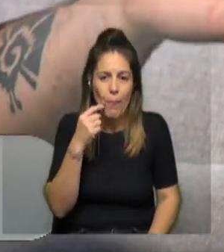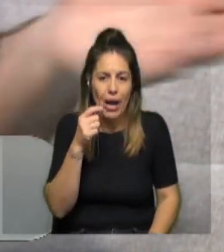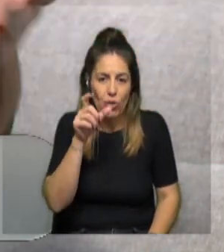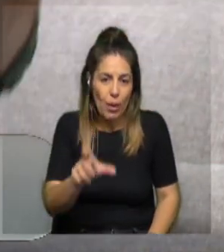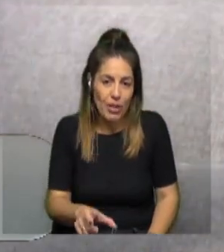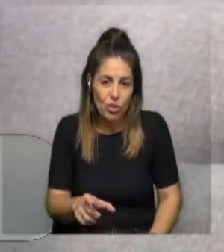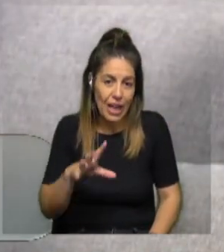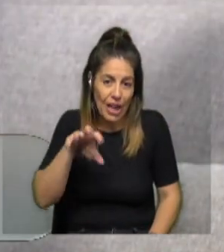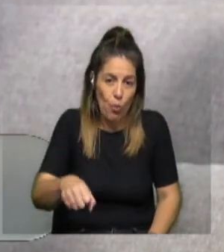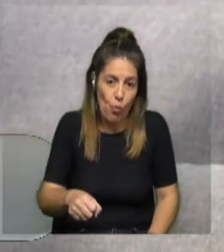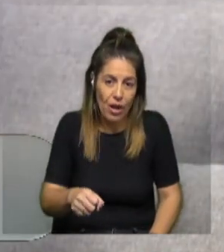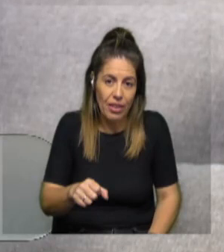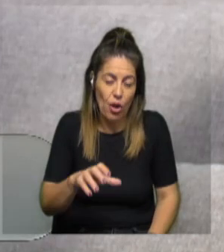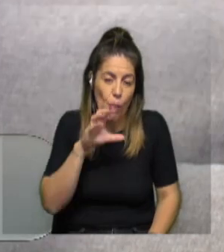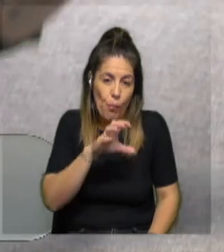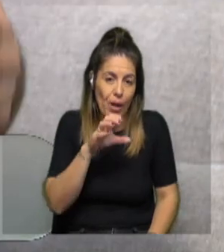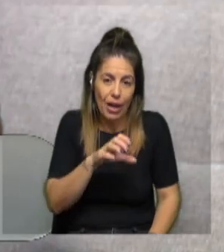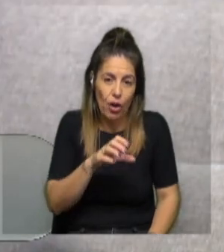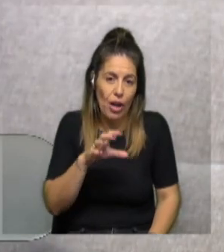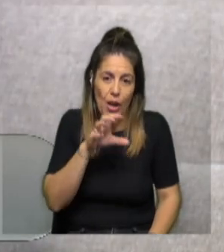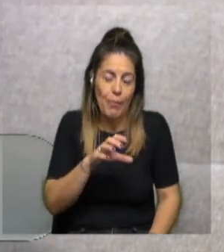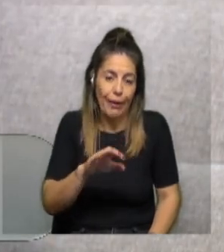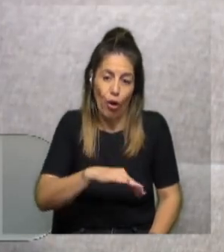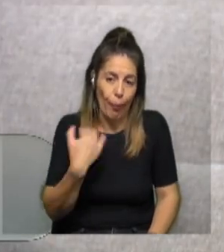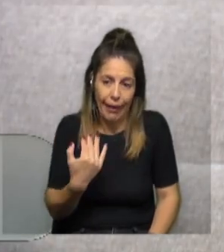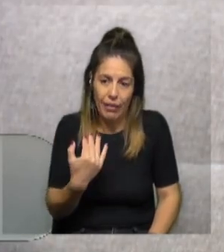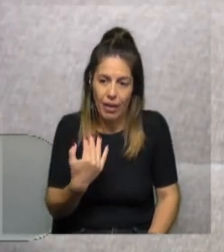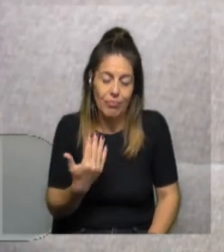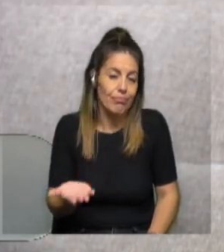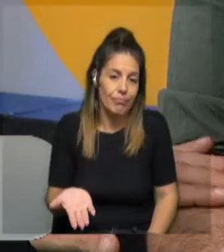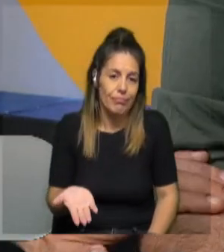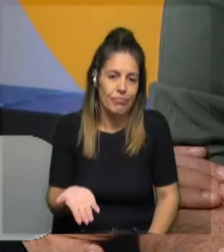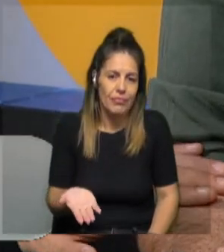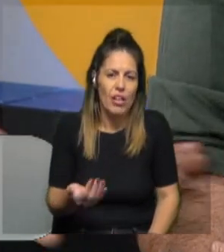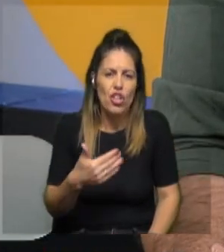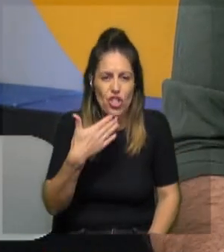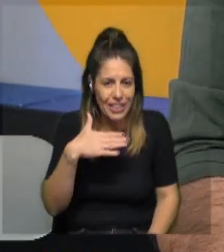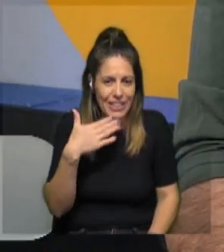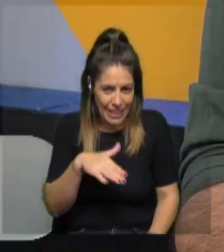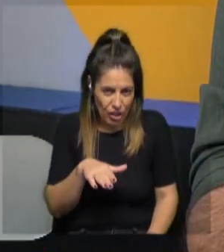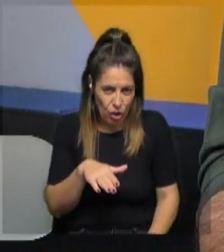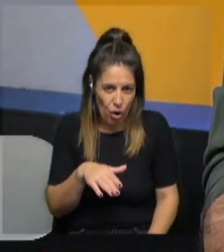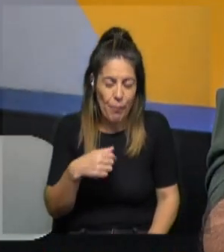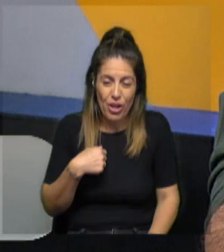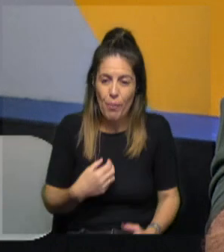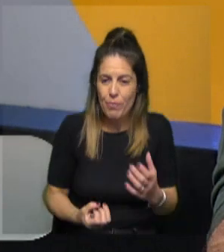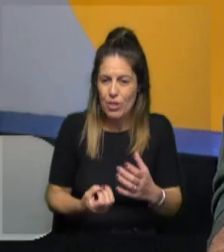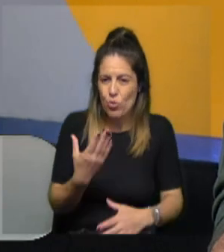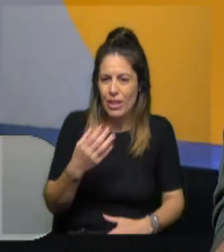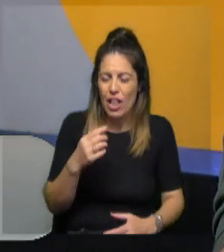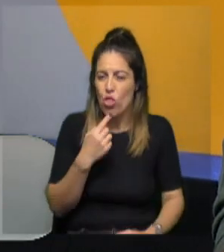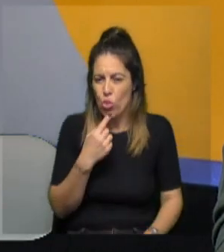perro termina colgado o sea, claro, pero a mí me surgen, yo entiendo, sí. Entiendo, pero a mí me surgen dudas, por